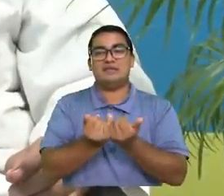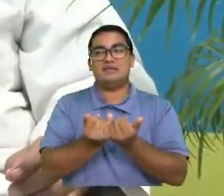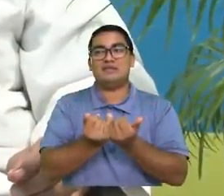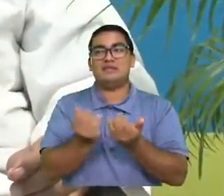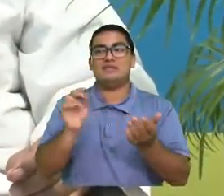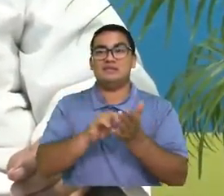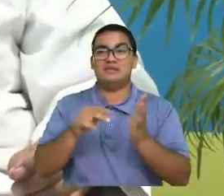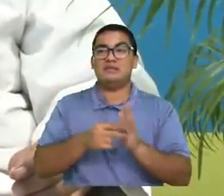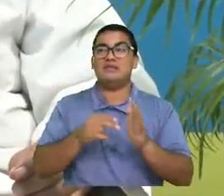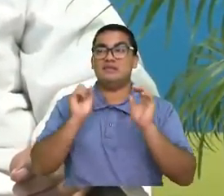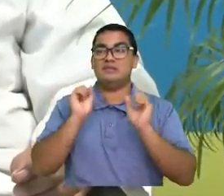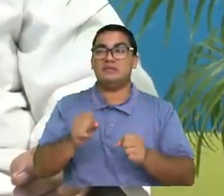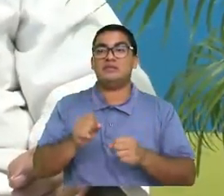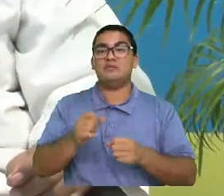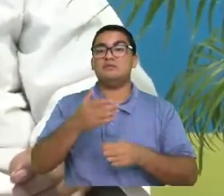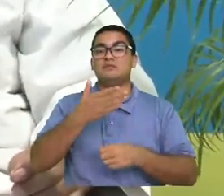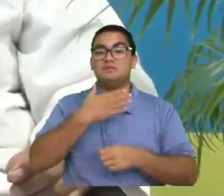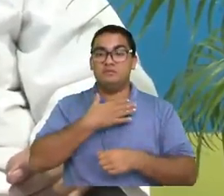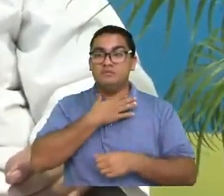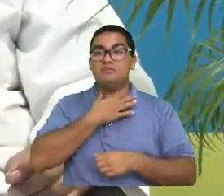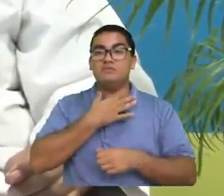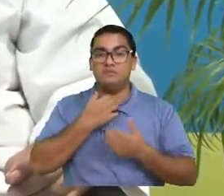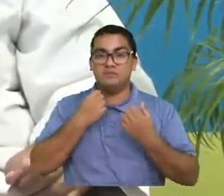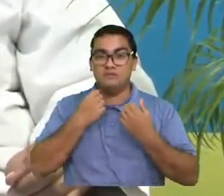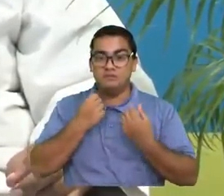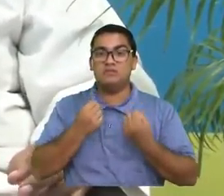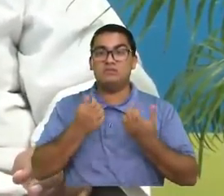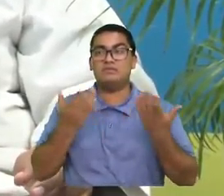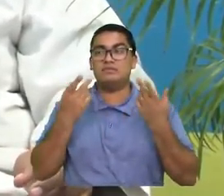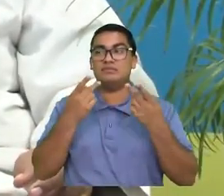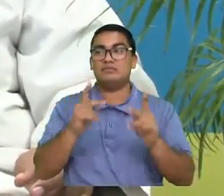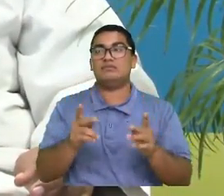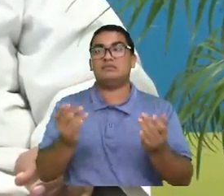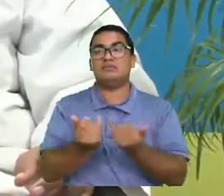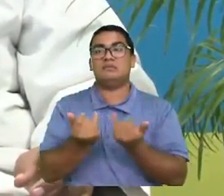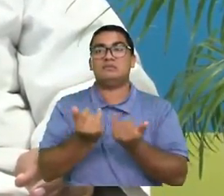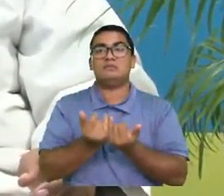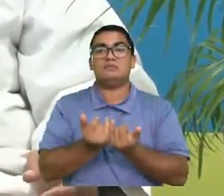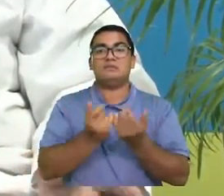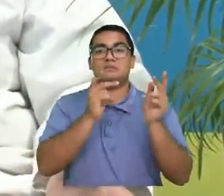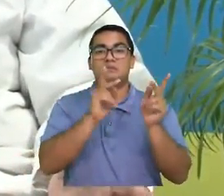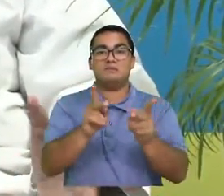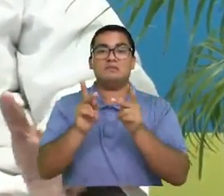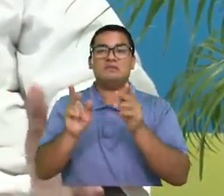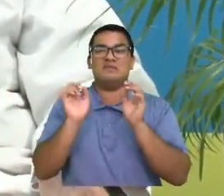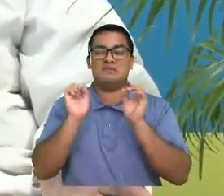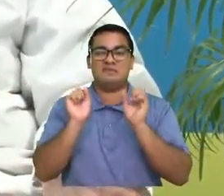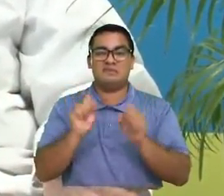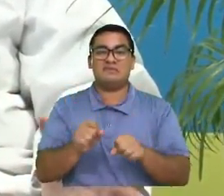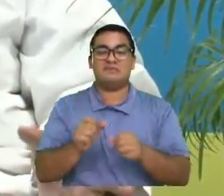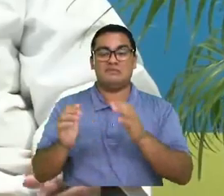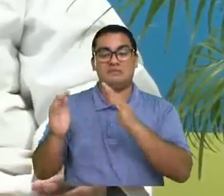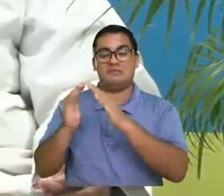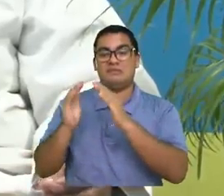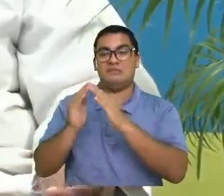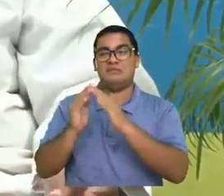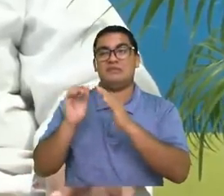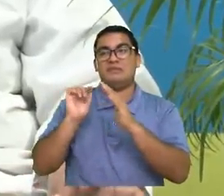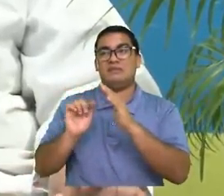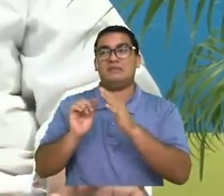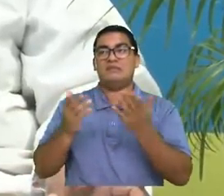pues le puede causar una irritación. Pero también hay personas que trabajan bajo el sol todo el día y llegan a su casa y lo primero